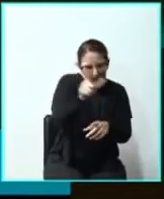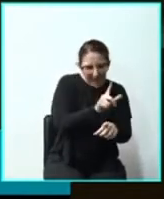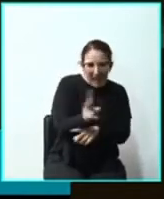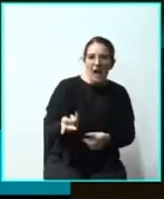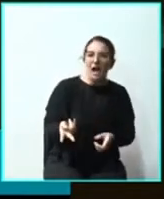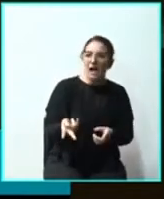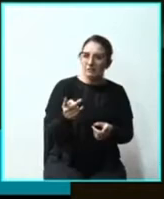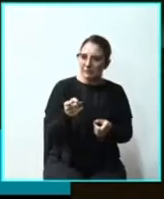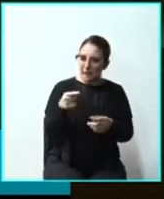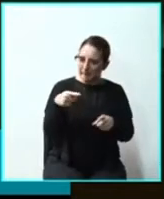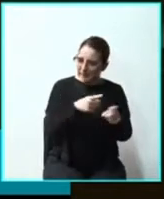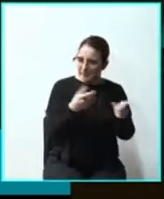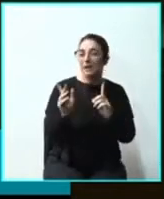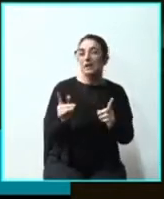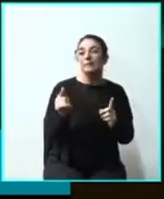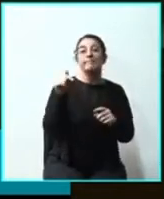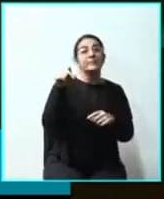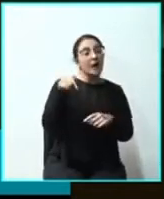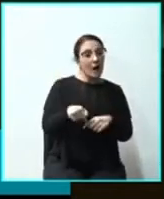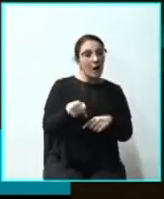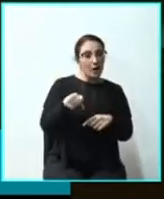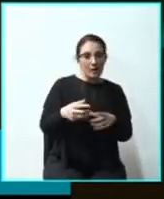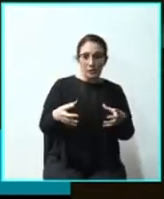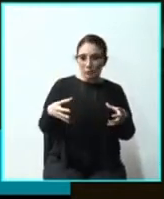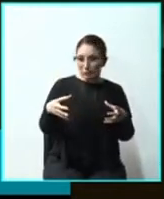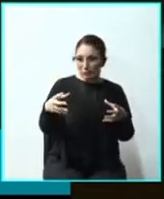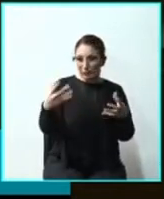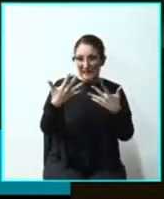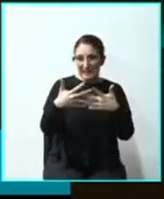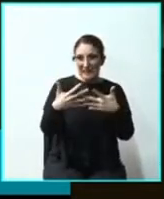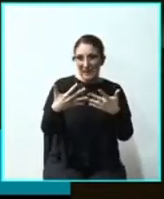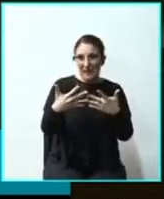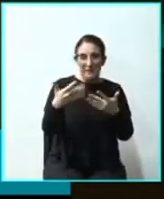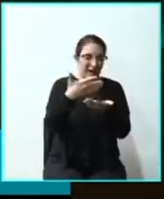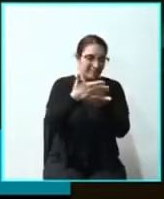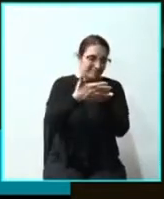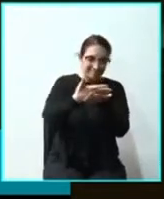producto de un sistema que excluye a las grandes mayorías,